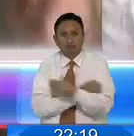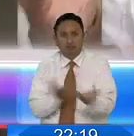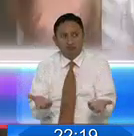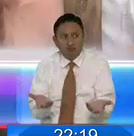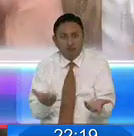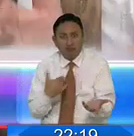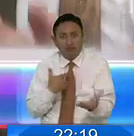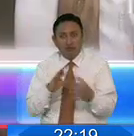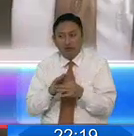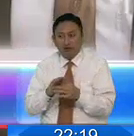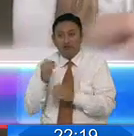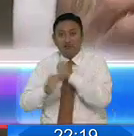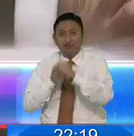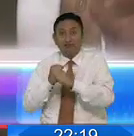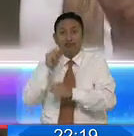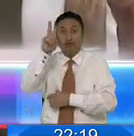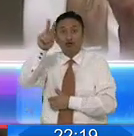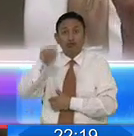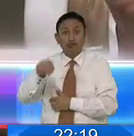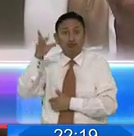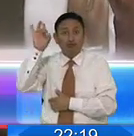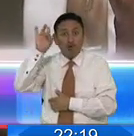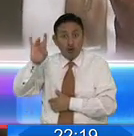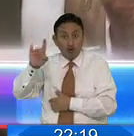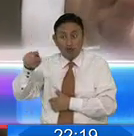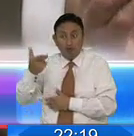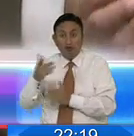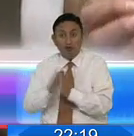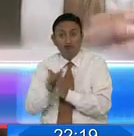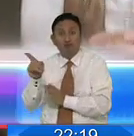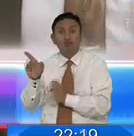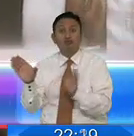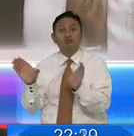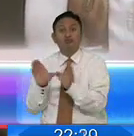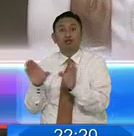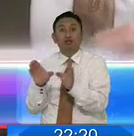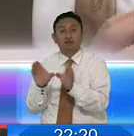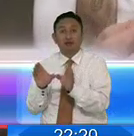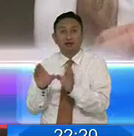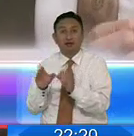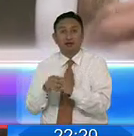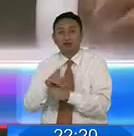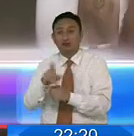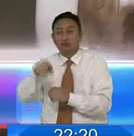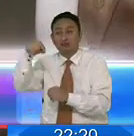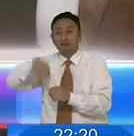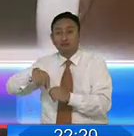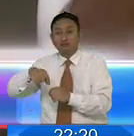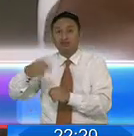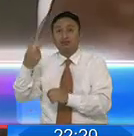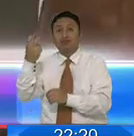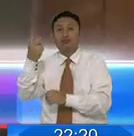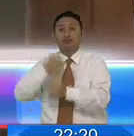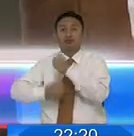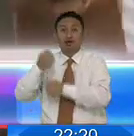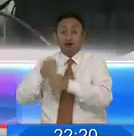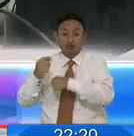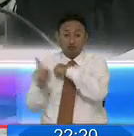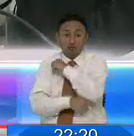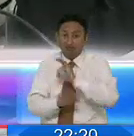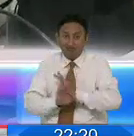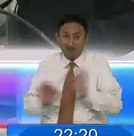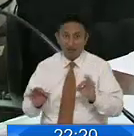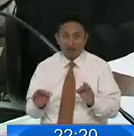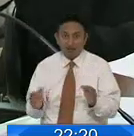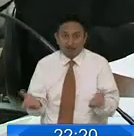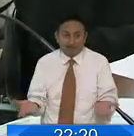2008 le están pidiendo el certificado de que no han sido sancionados de hace 12 años tras